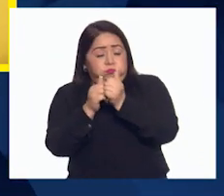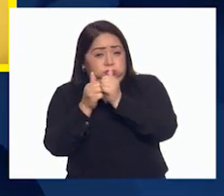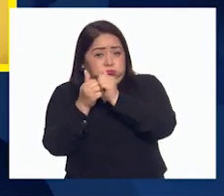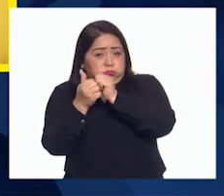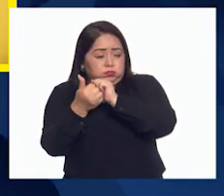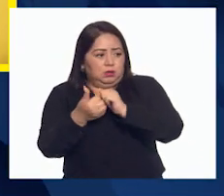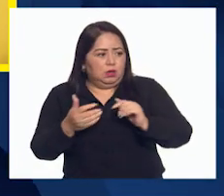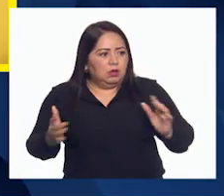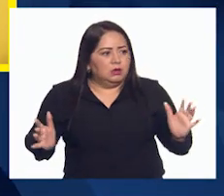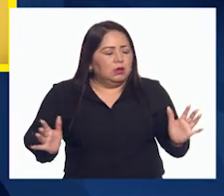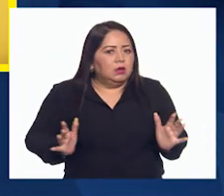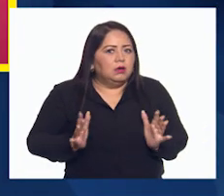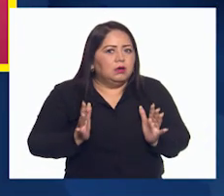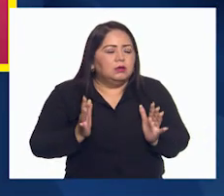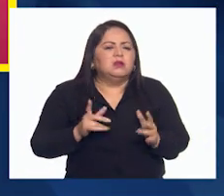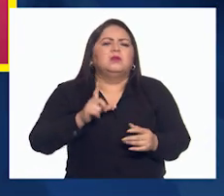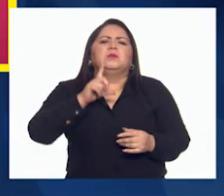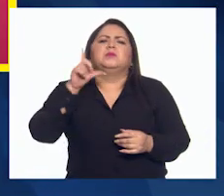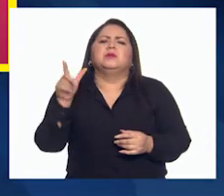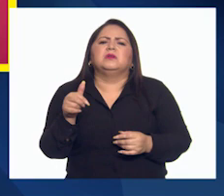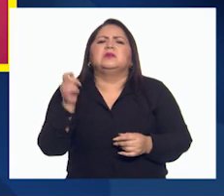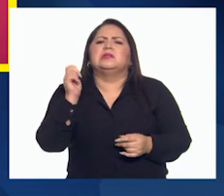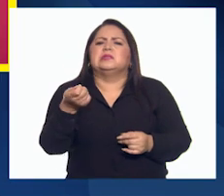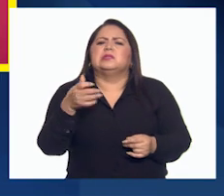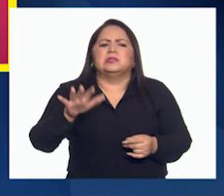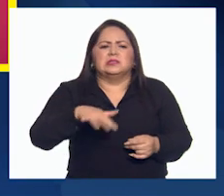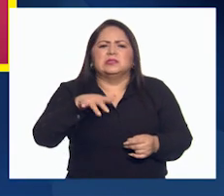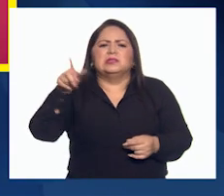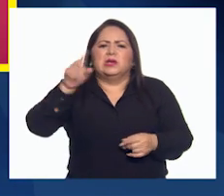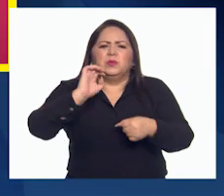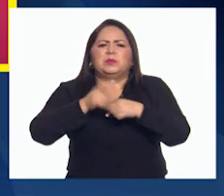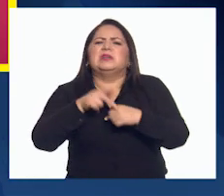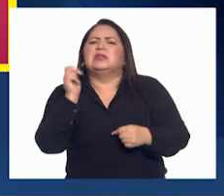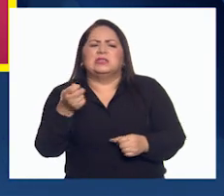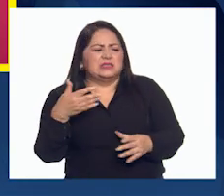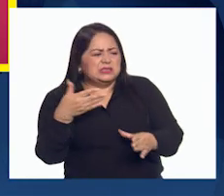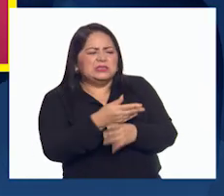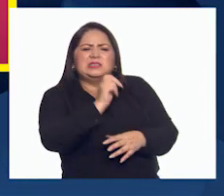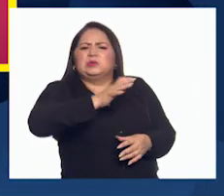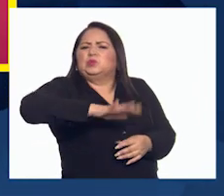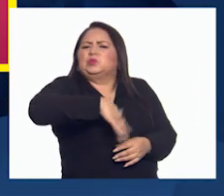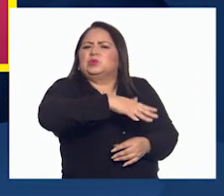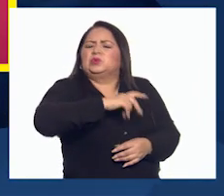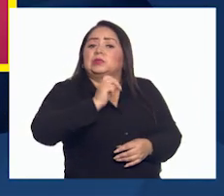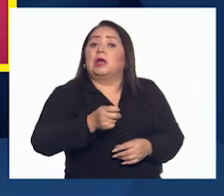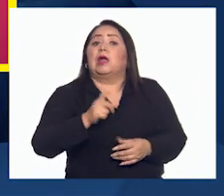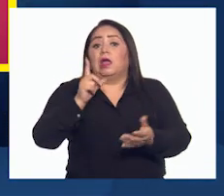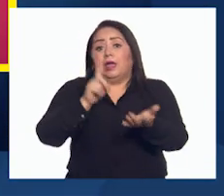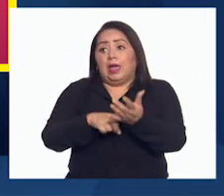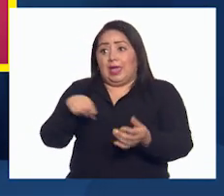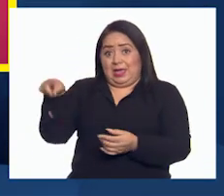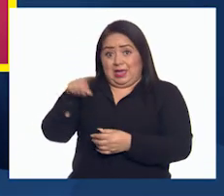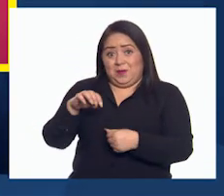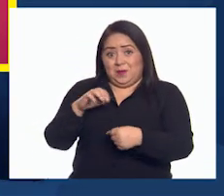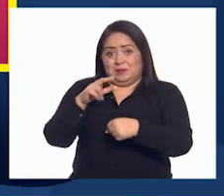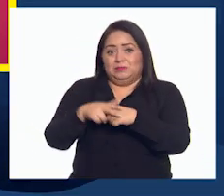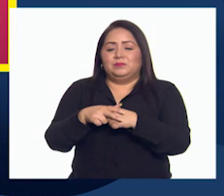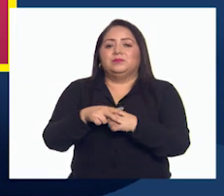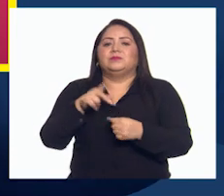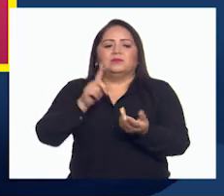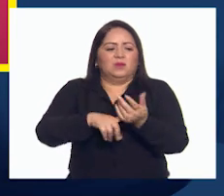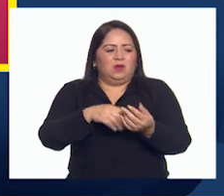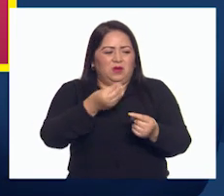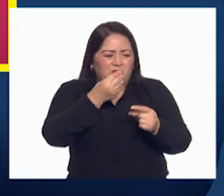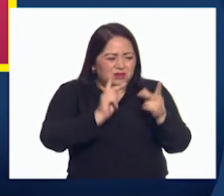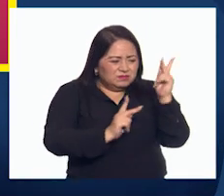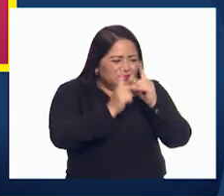la sorpresa, la pregunta es, ¿qué buscaban los europeos? Los europeos buscaban especias,